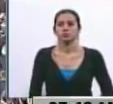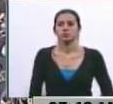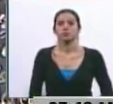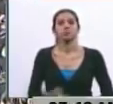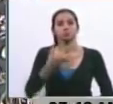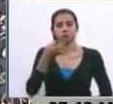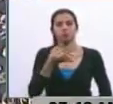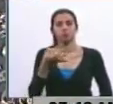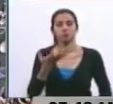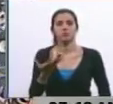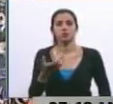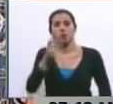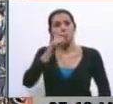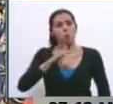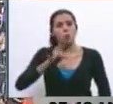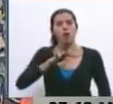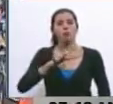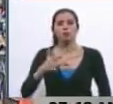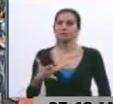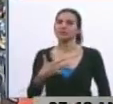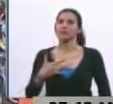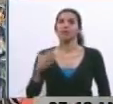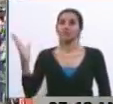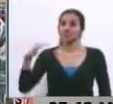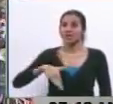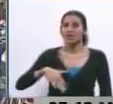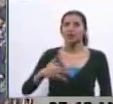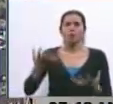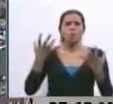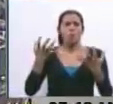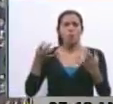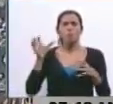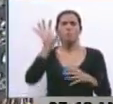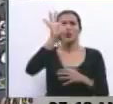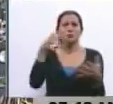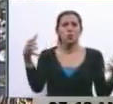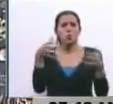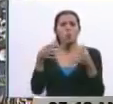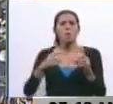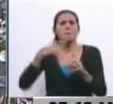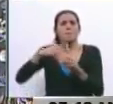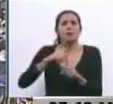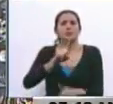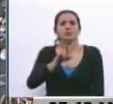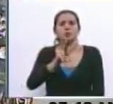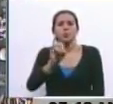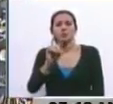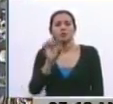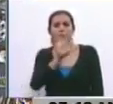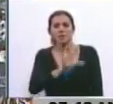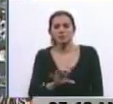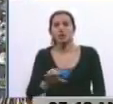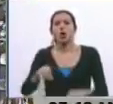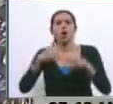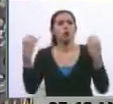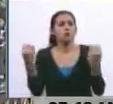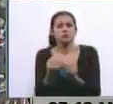las reacciones del pueblo, de sentir que viene todas esas delegaciones de más de 120 países,